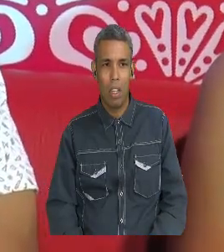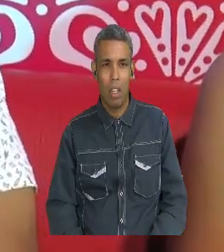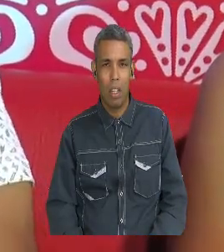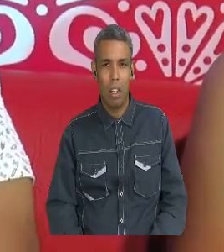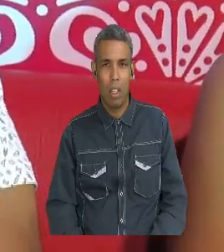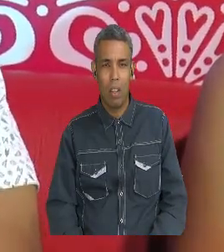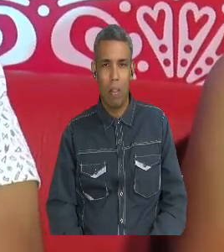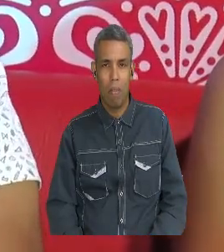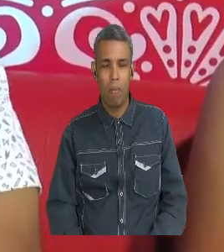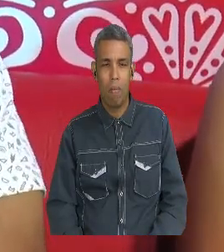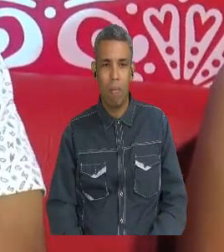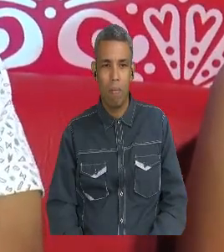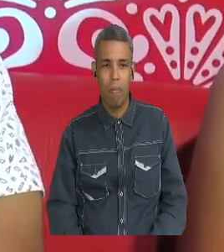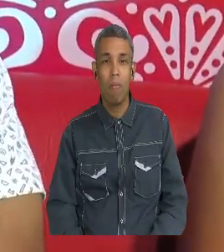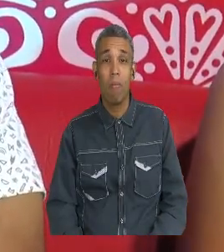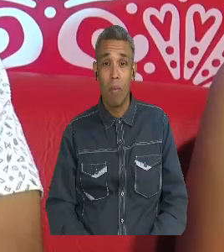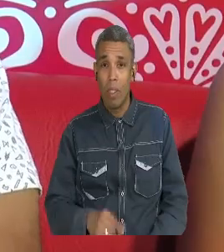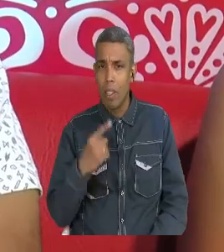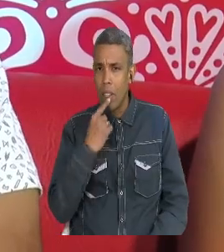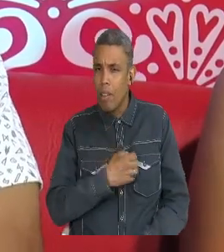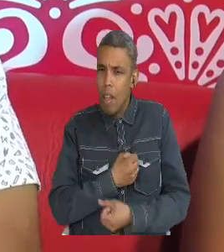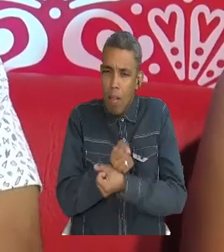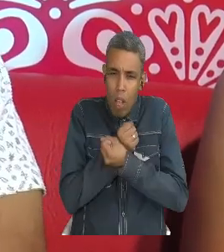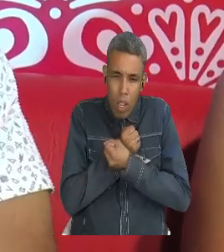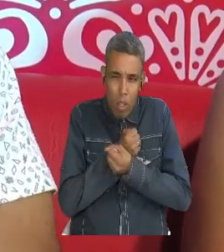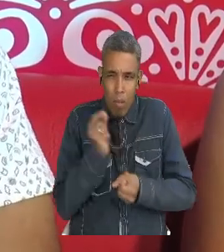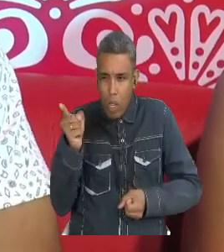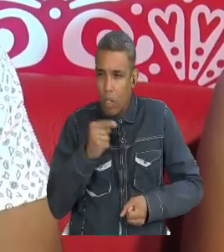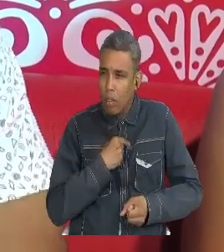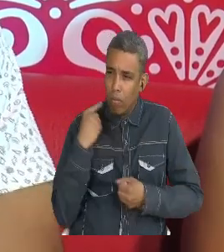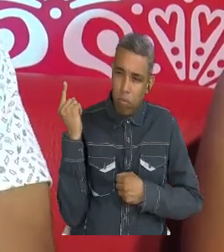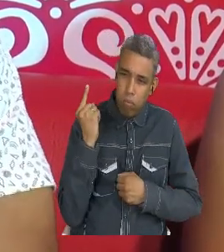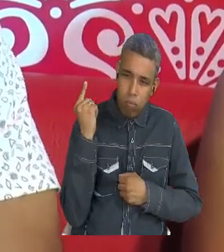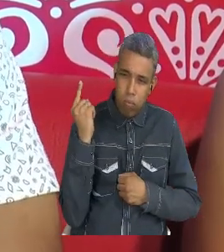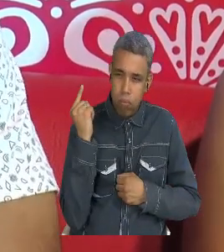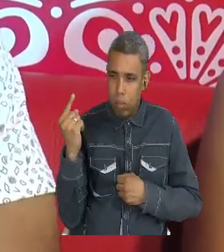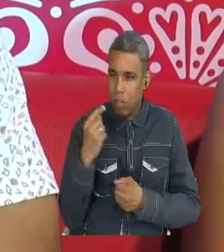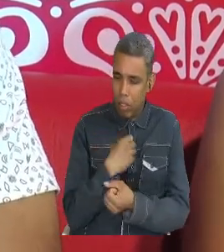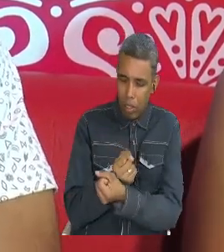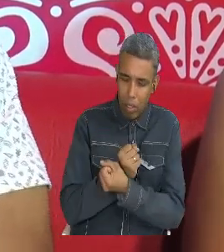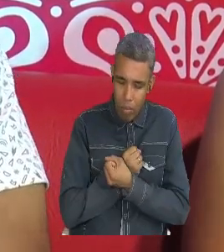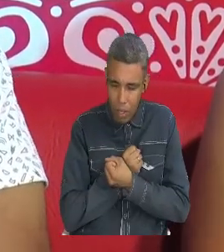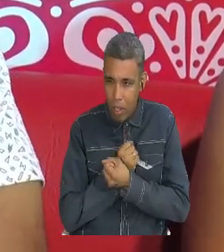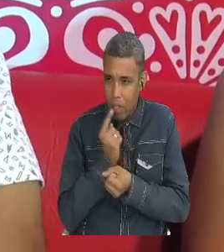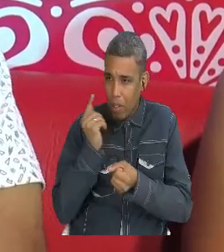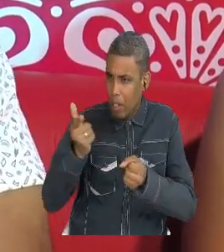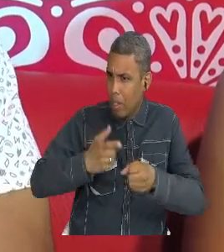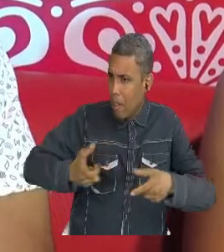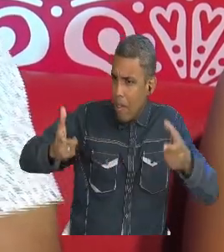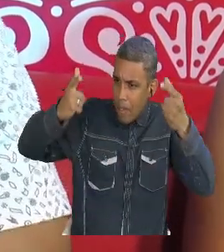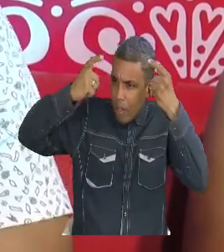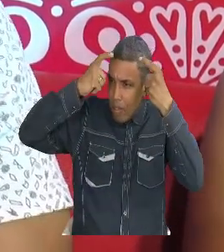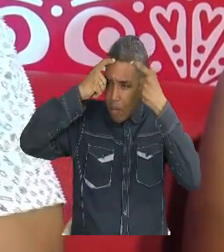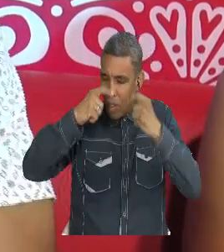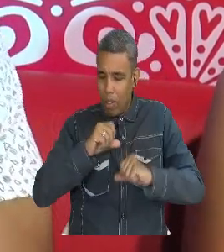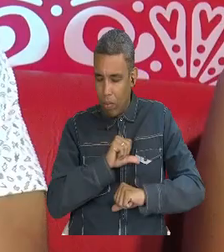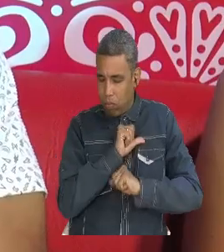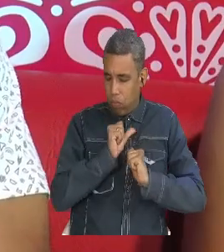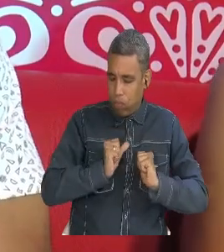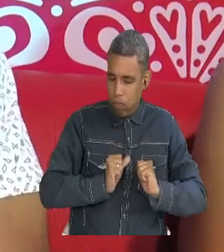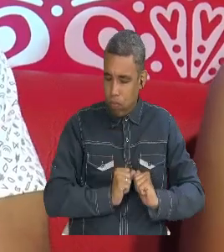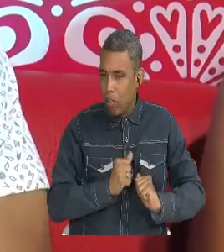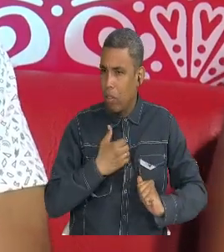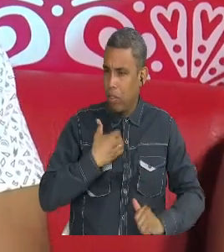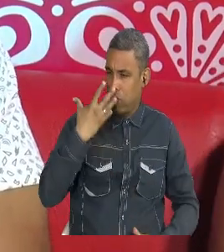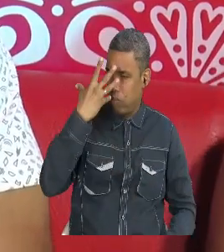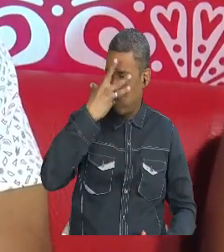y la que amo eres tú, mi amor, yo creo que sin ti no sé vivir, mi princesa, mi amorcito, tú eres linda